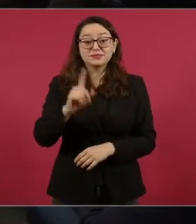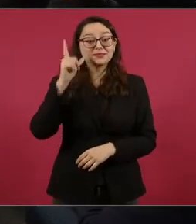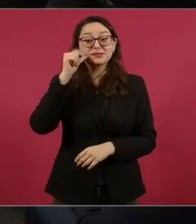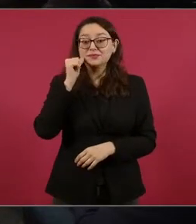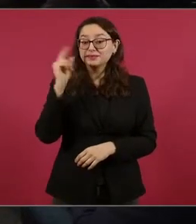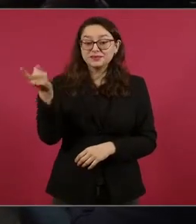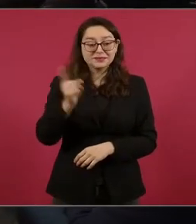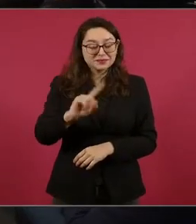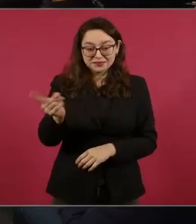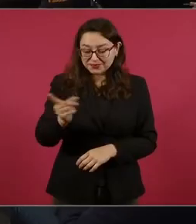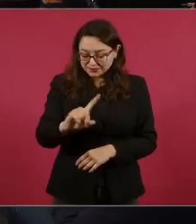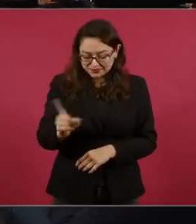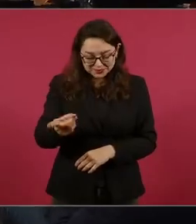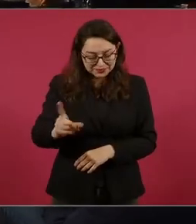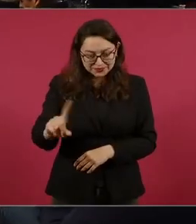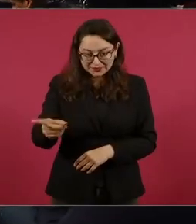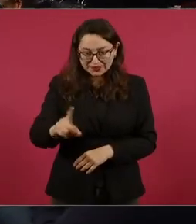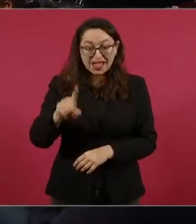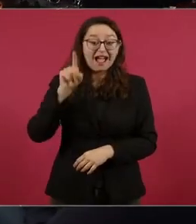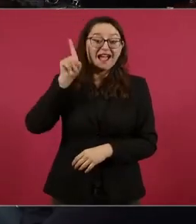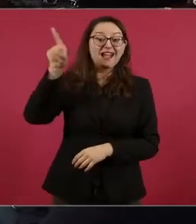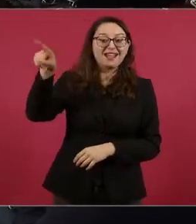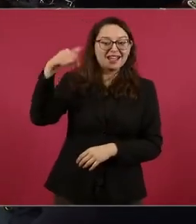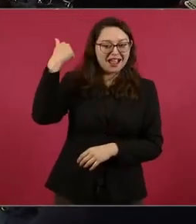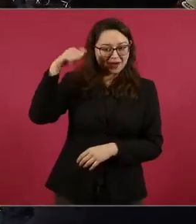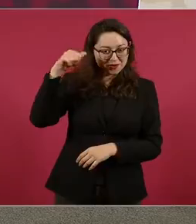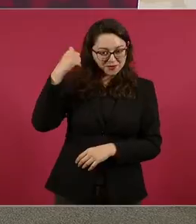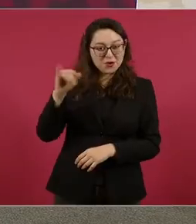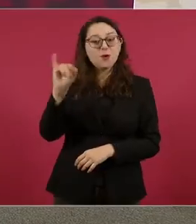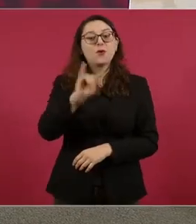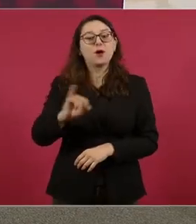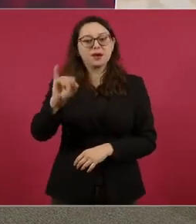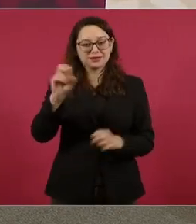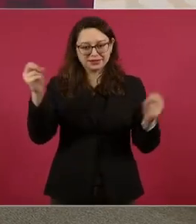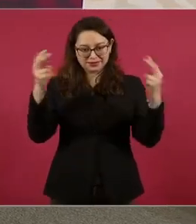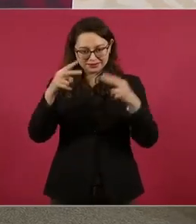mañana es este Acapulco pasado